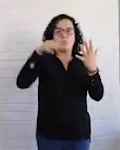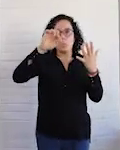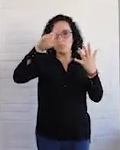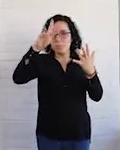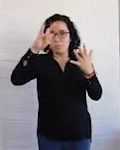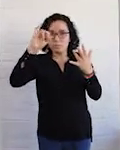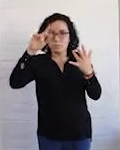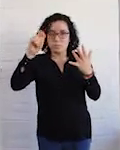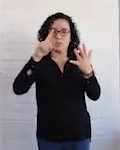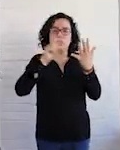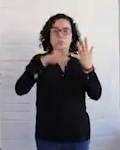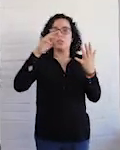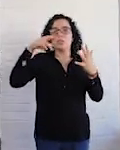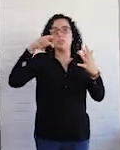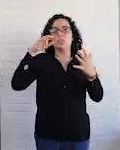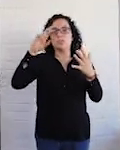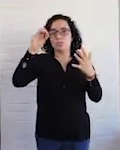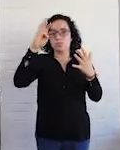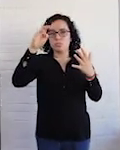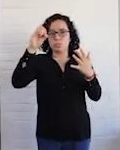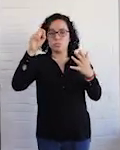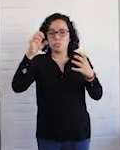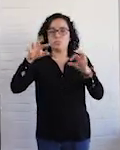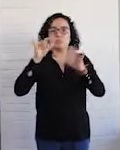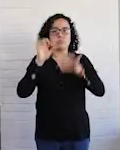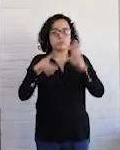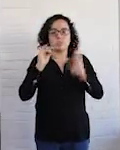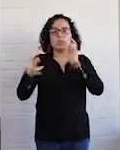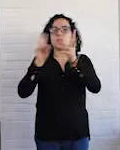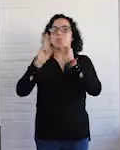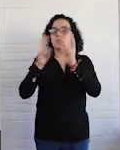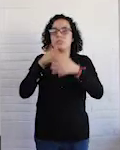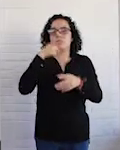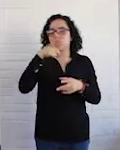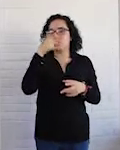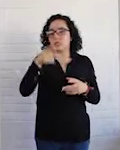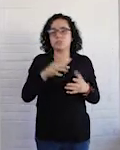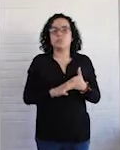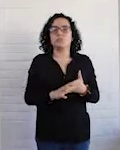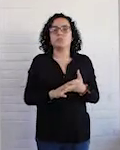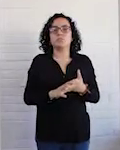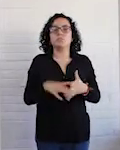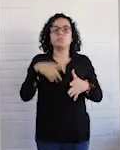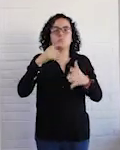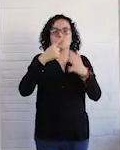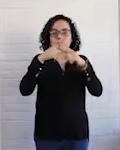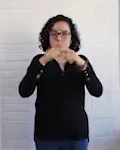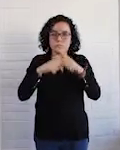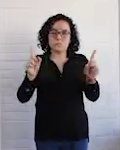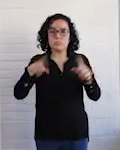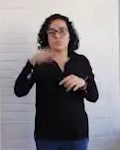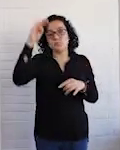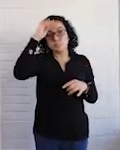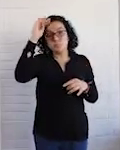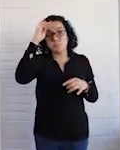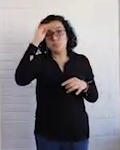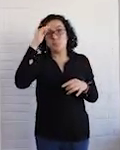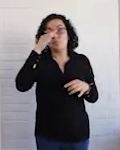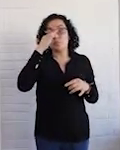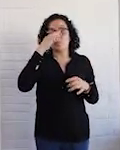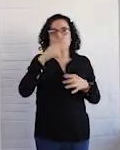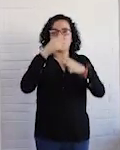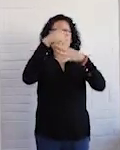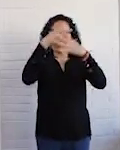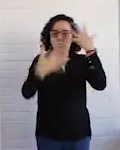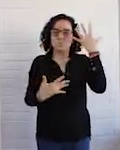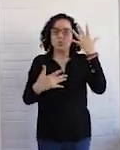mercadológica, bots, robots, bots que hablan entre sí, bots que piensan, erosión del periodismo, de las marcas, de los